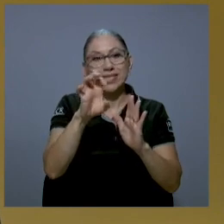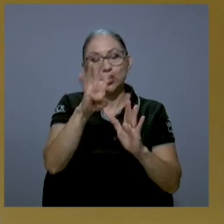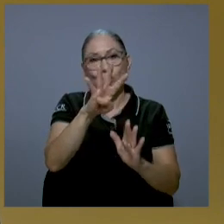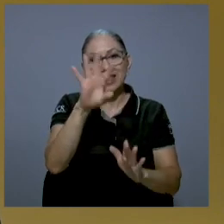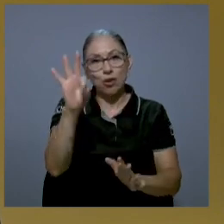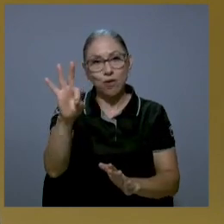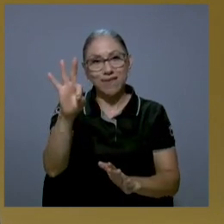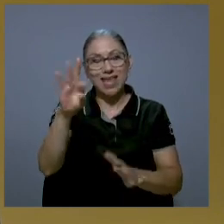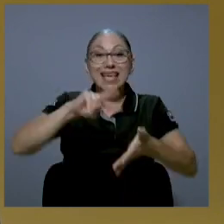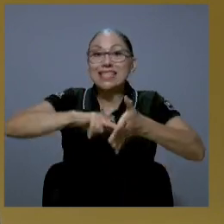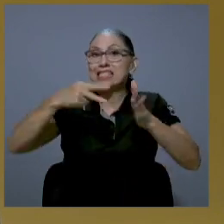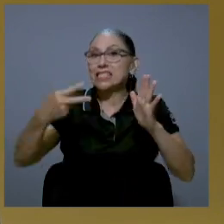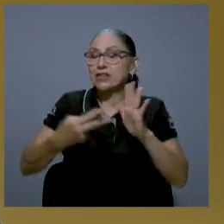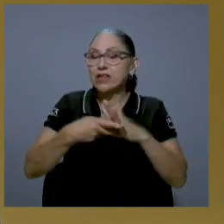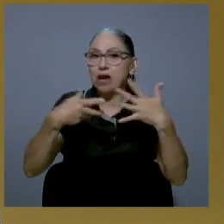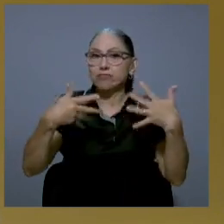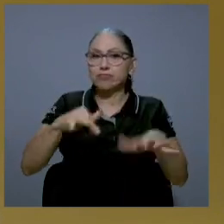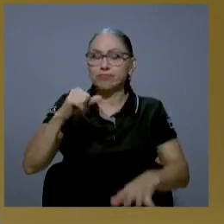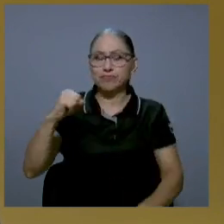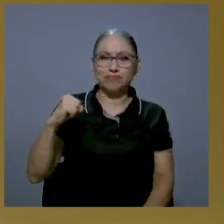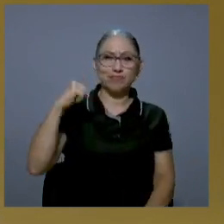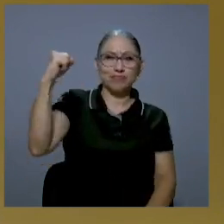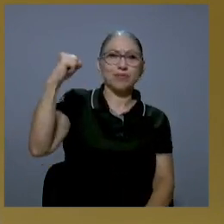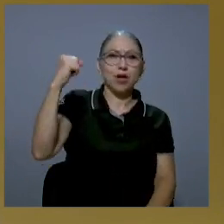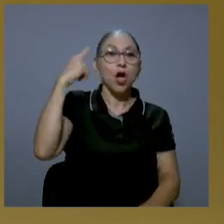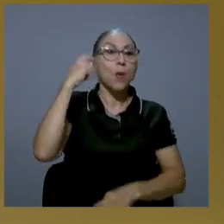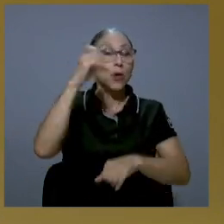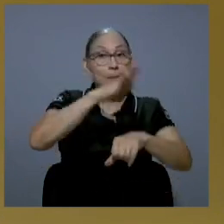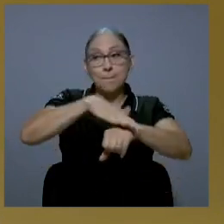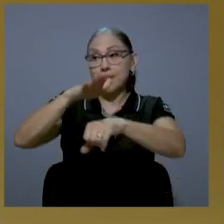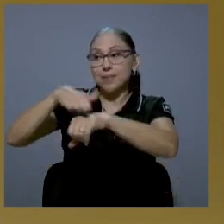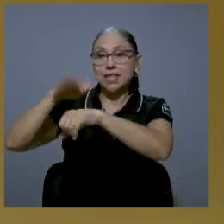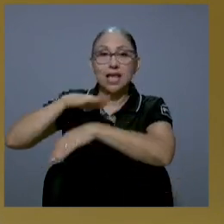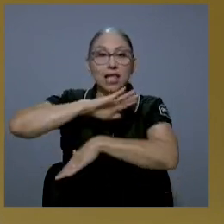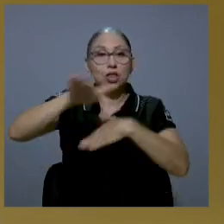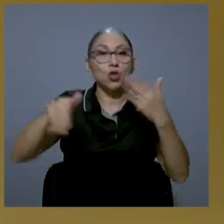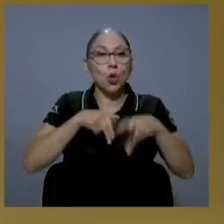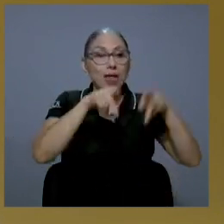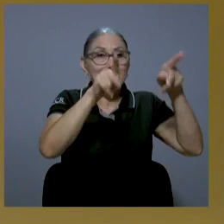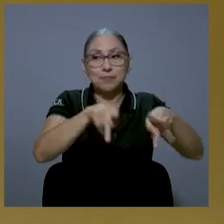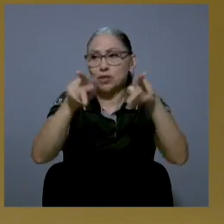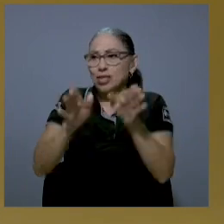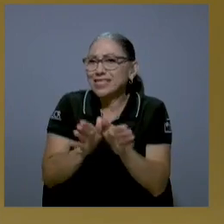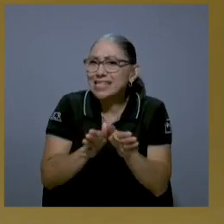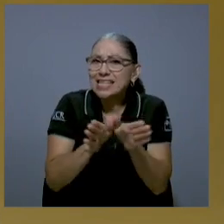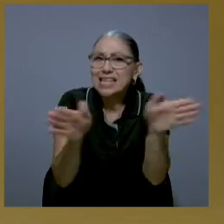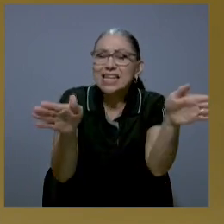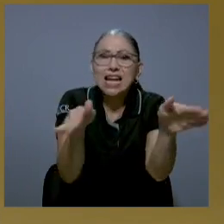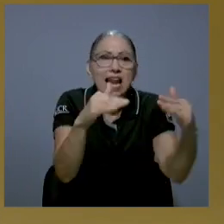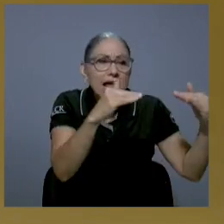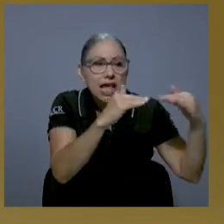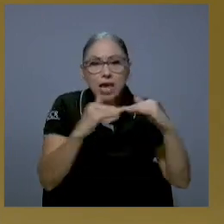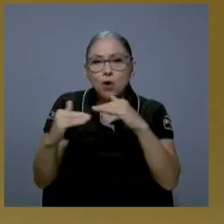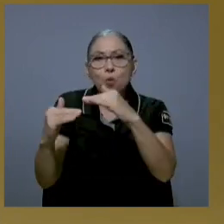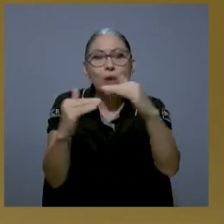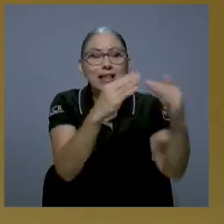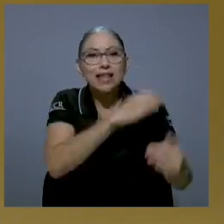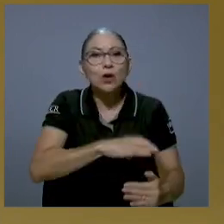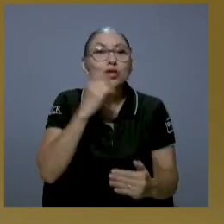gran triunfo, porque eso permite que todos los ciudadanos participen en igualdad de condiciones a elegir a sus representantes